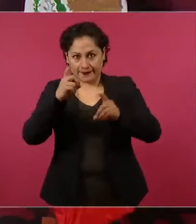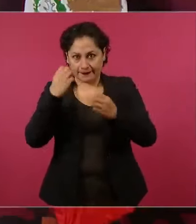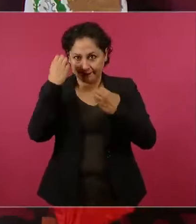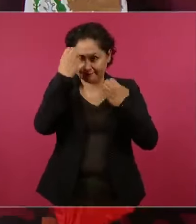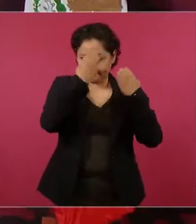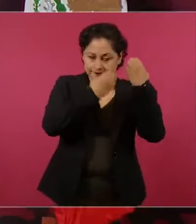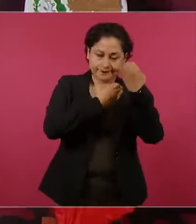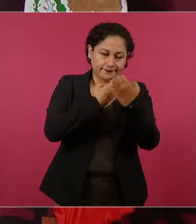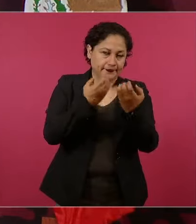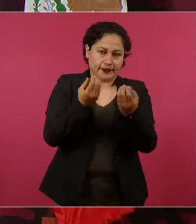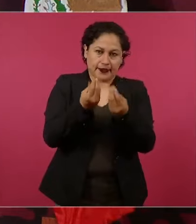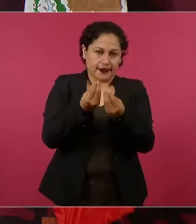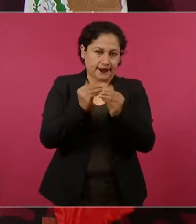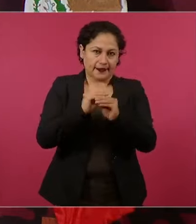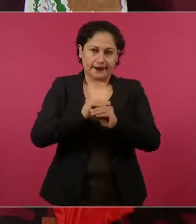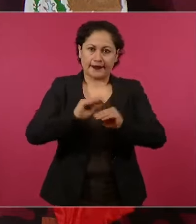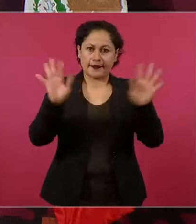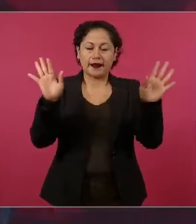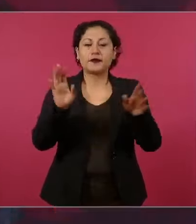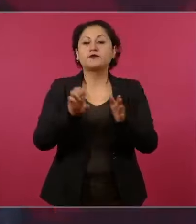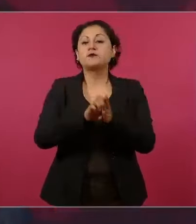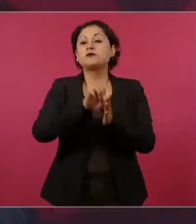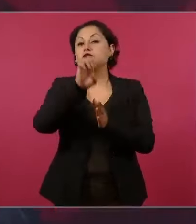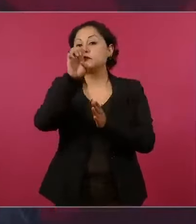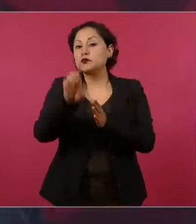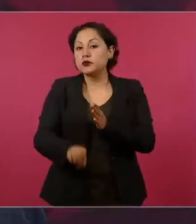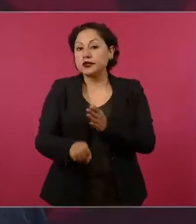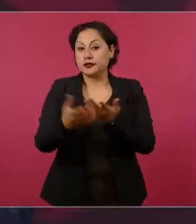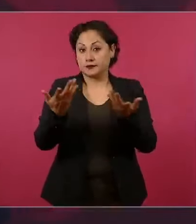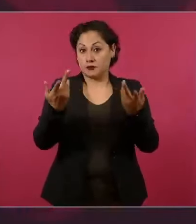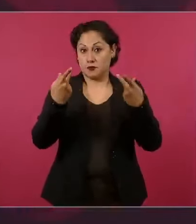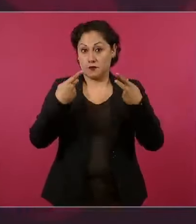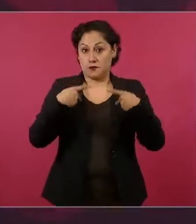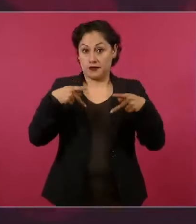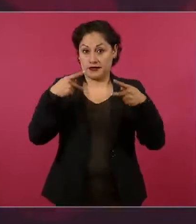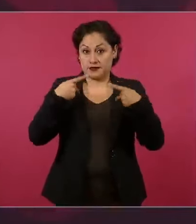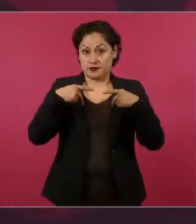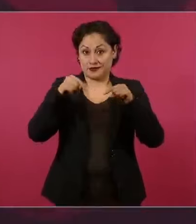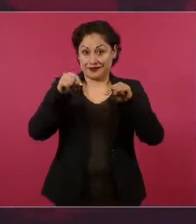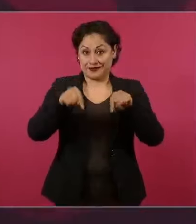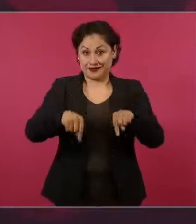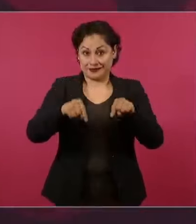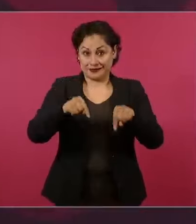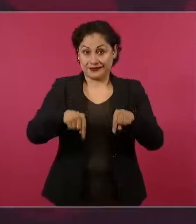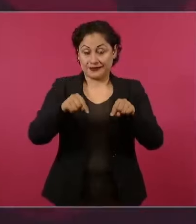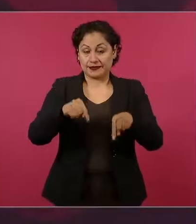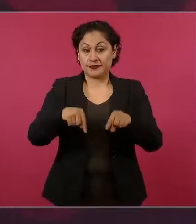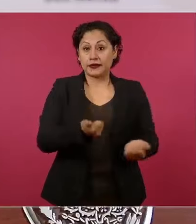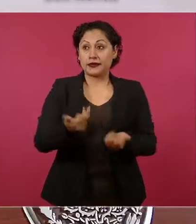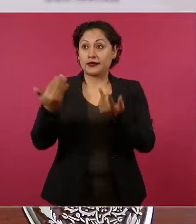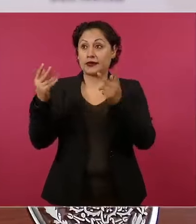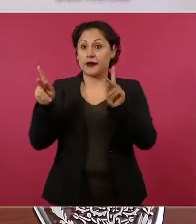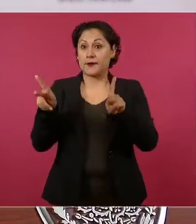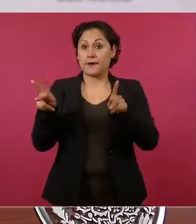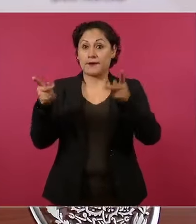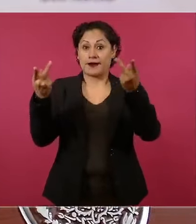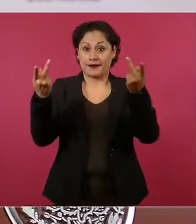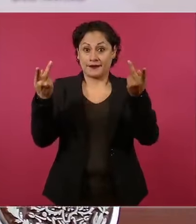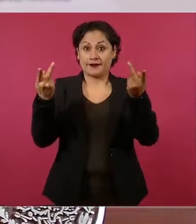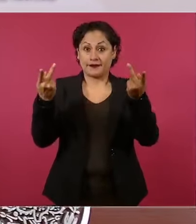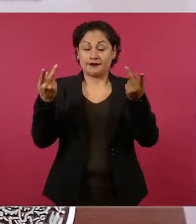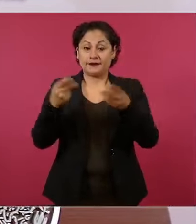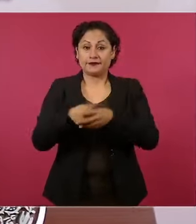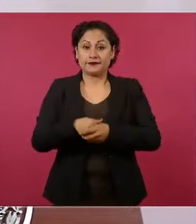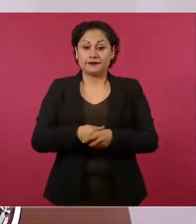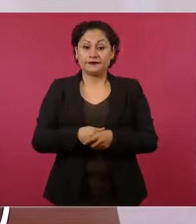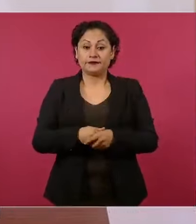todo. Por ejemplo, para los exportadores les conviene más que el peso